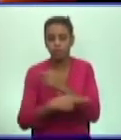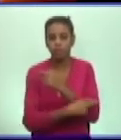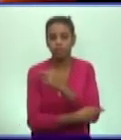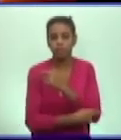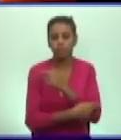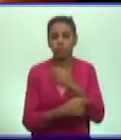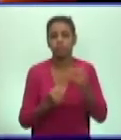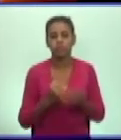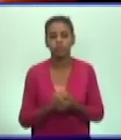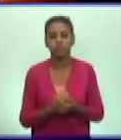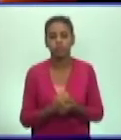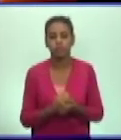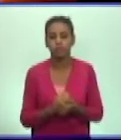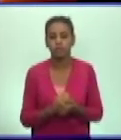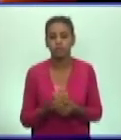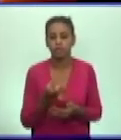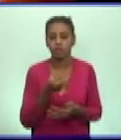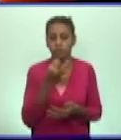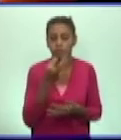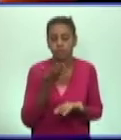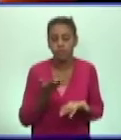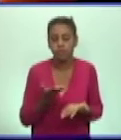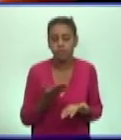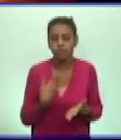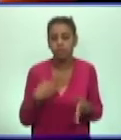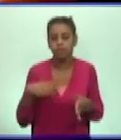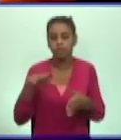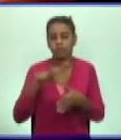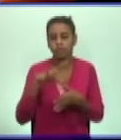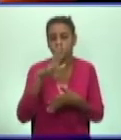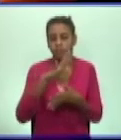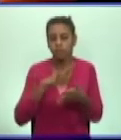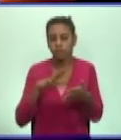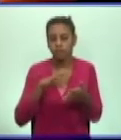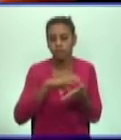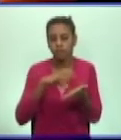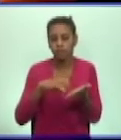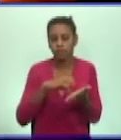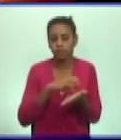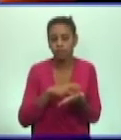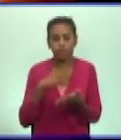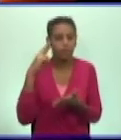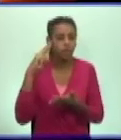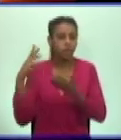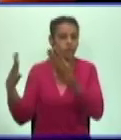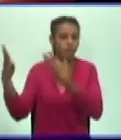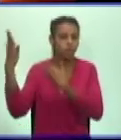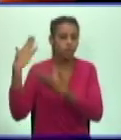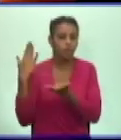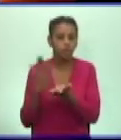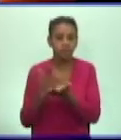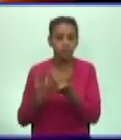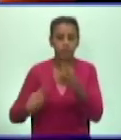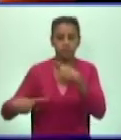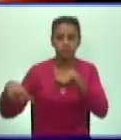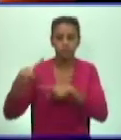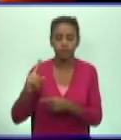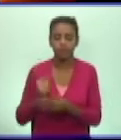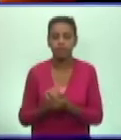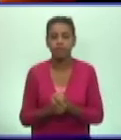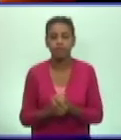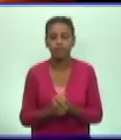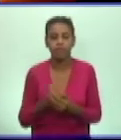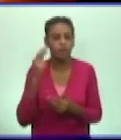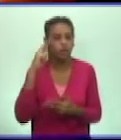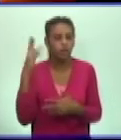entonces aprovechar este espacio en que estamos hablando de regiones geográficas muy diferentes, pero para recordarles lo que vimos en el encuentro anterior. ¿Recuerdan ustedes cuáles eran